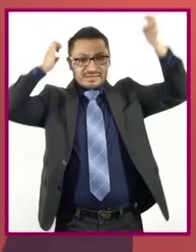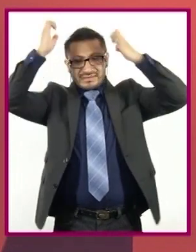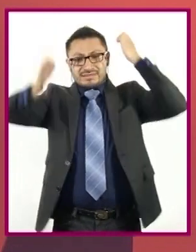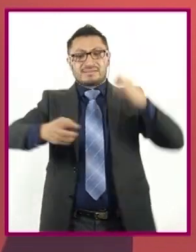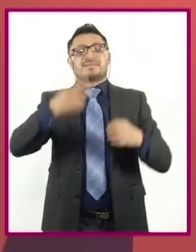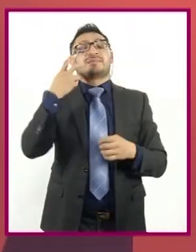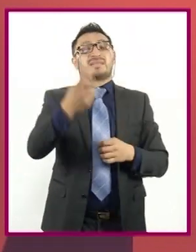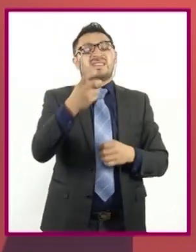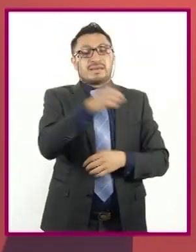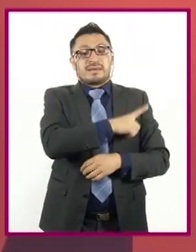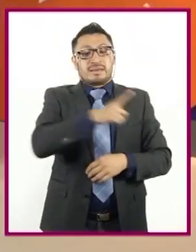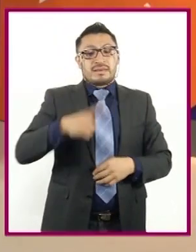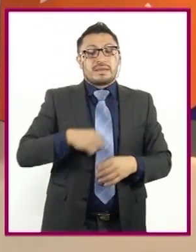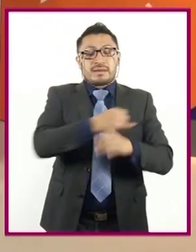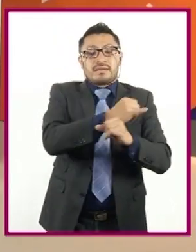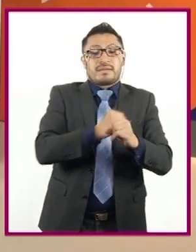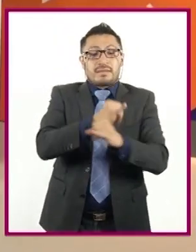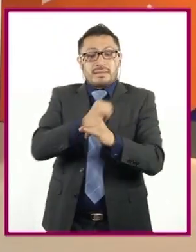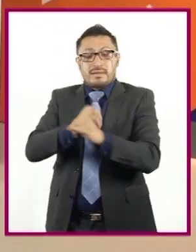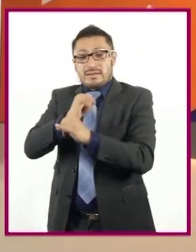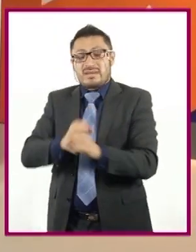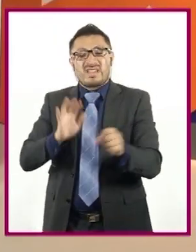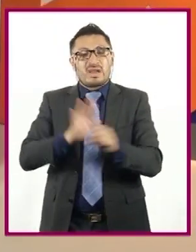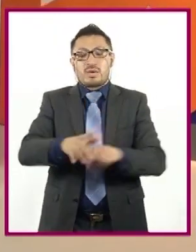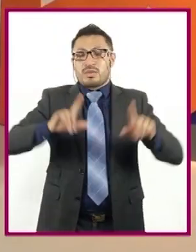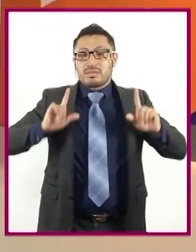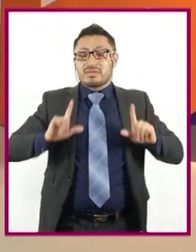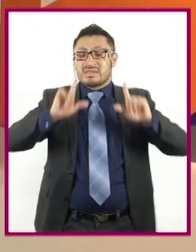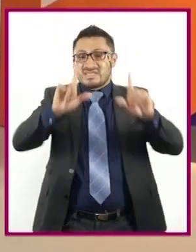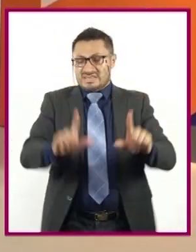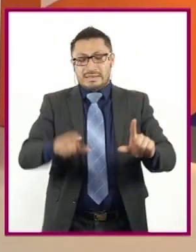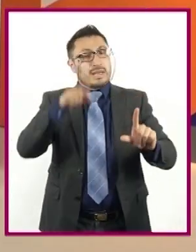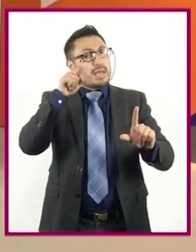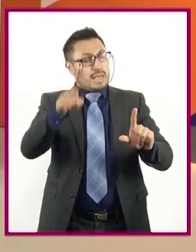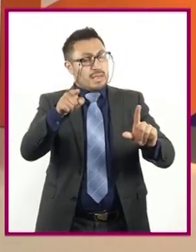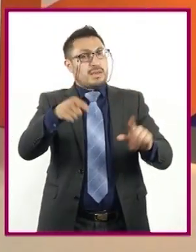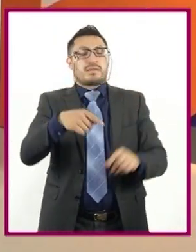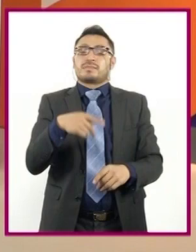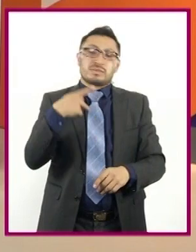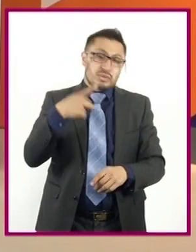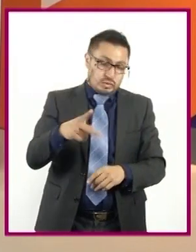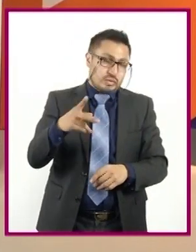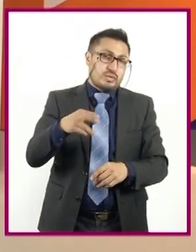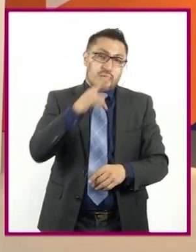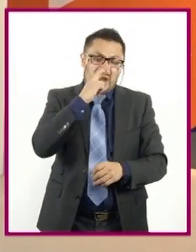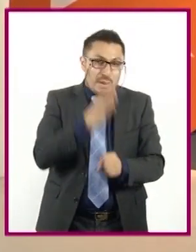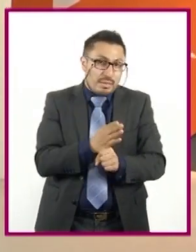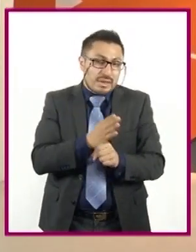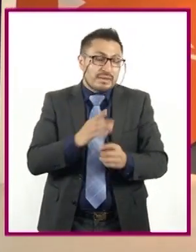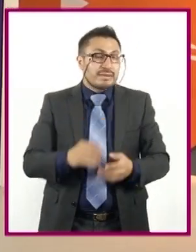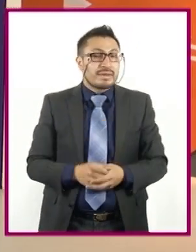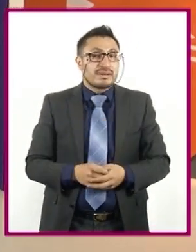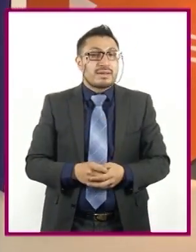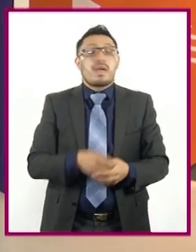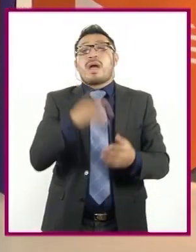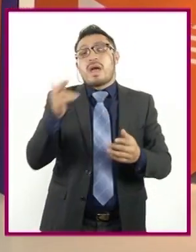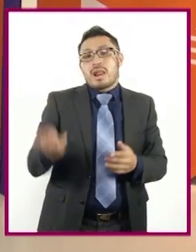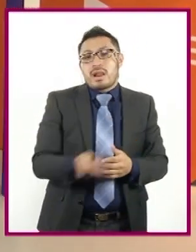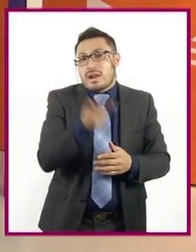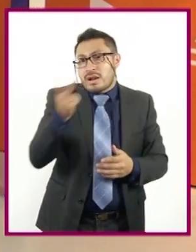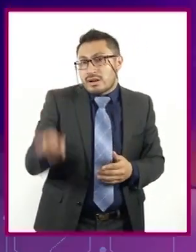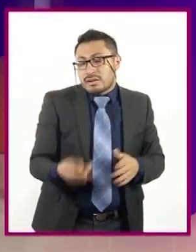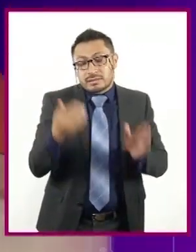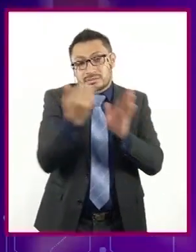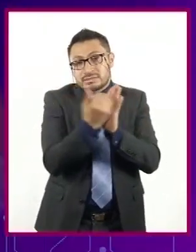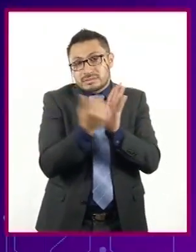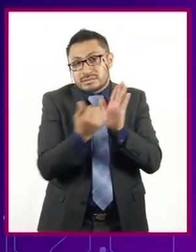ello debe investigar el segmento informativo que le corresponde explicar. Las preguntas que se